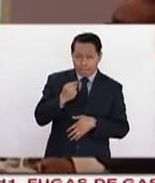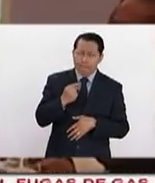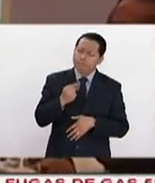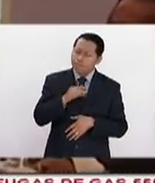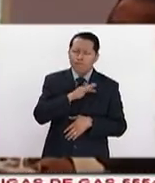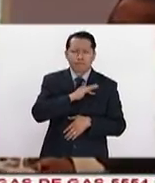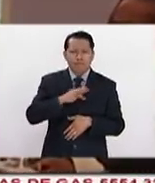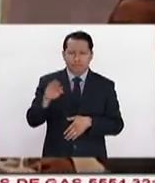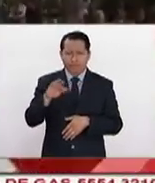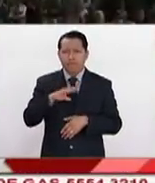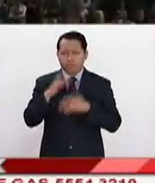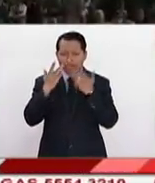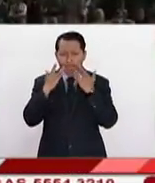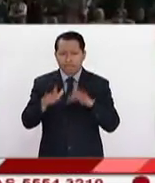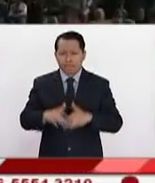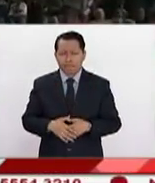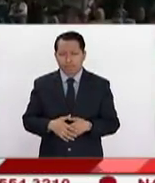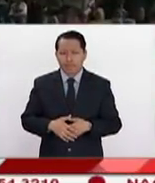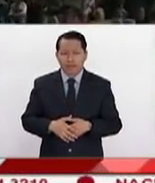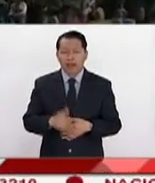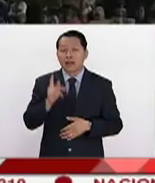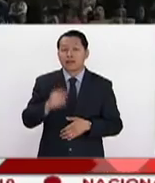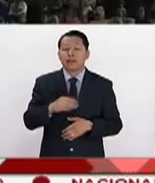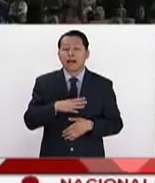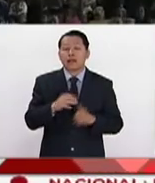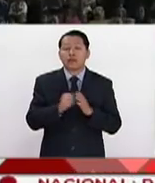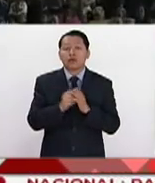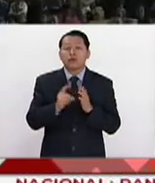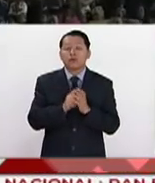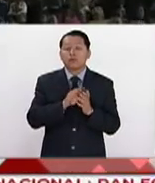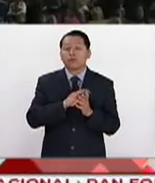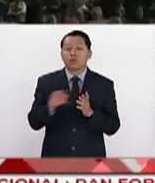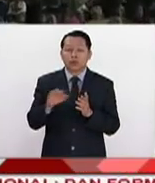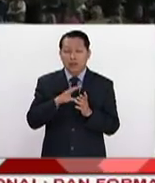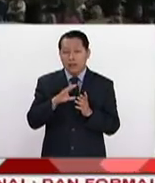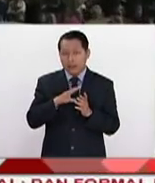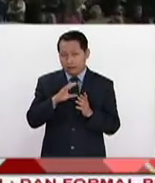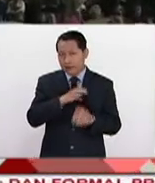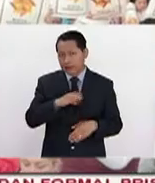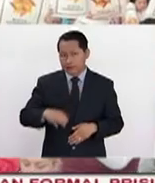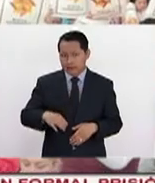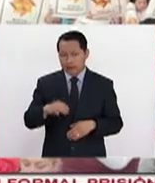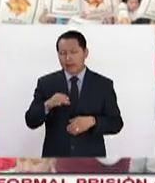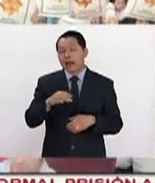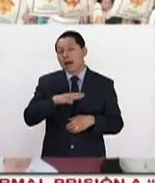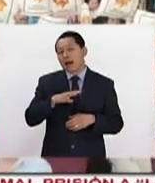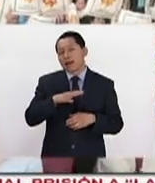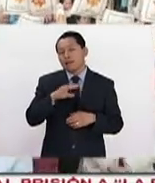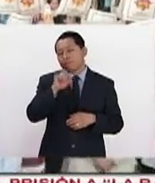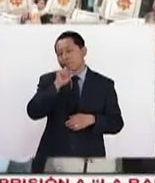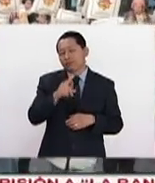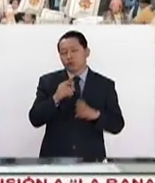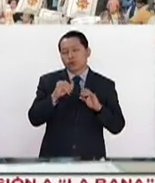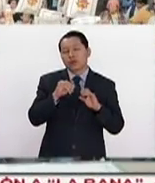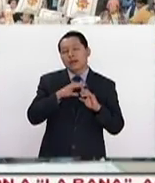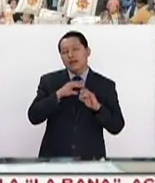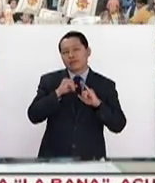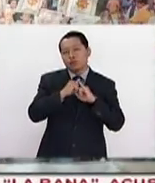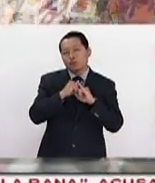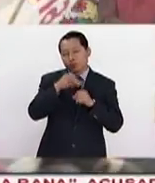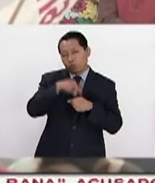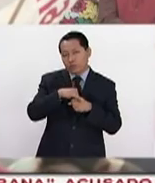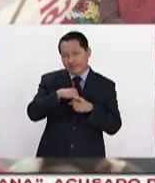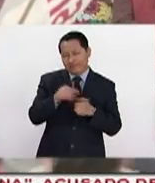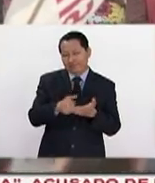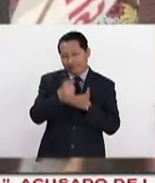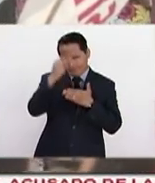revocación del mandato. Al entregar la solicitud como candidata ante el Instituto Electoral de la Ciudad de México, prometió que en caso de